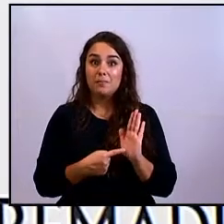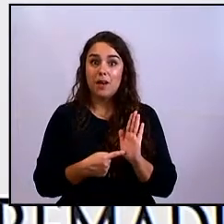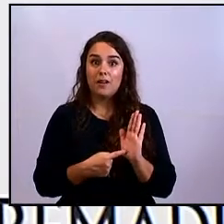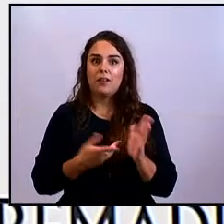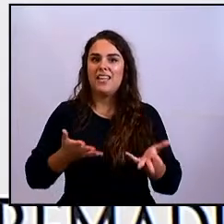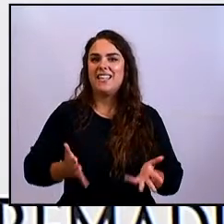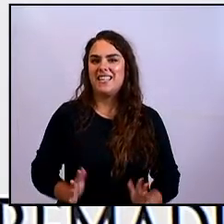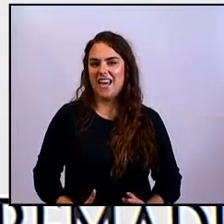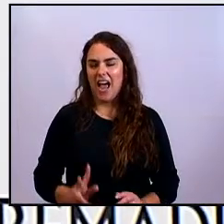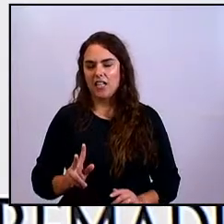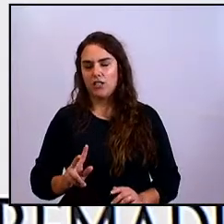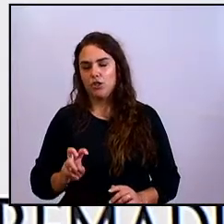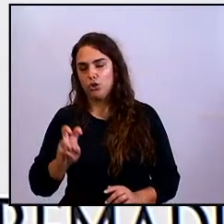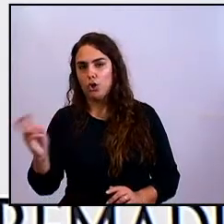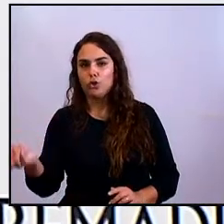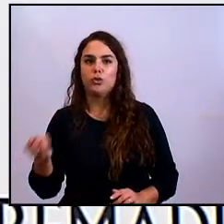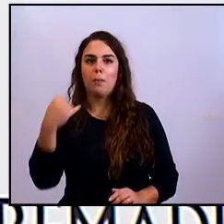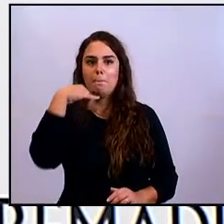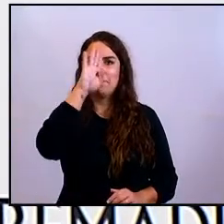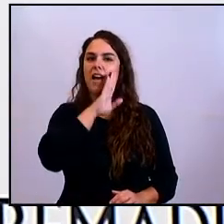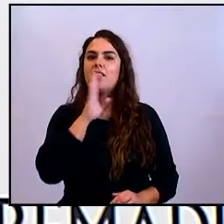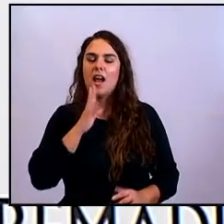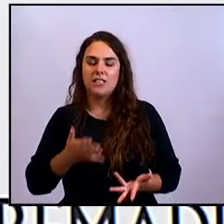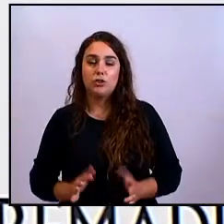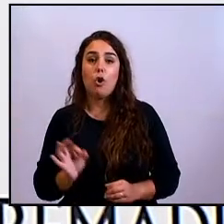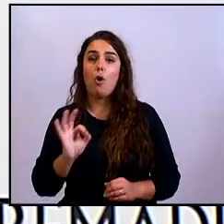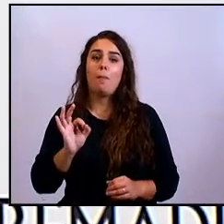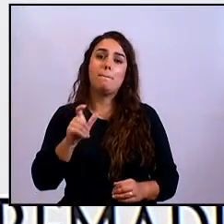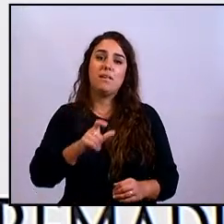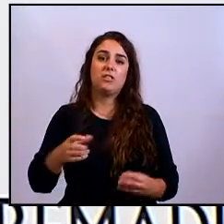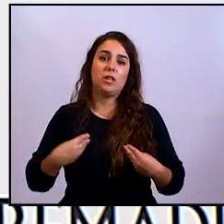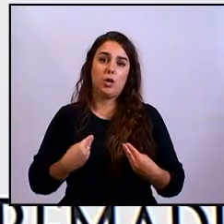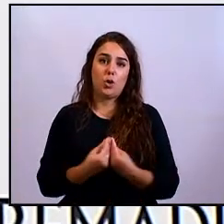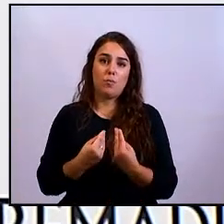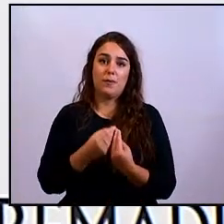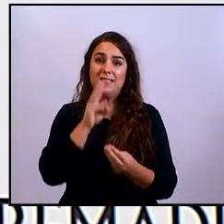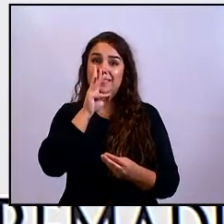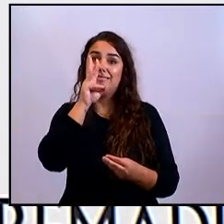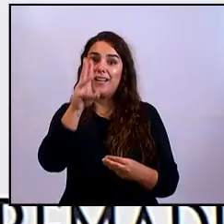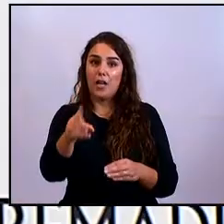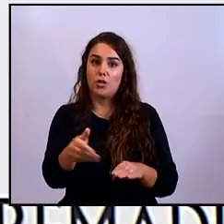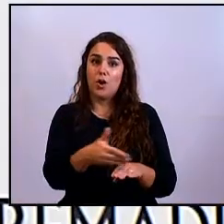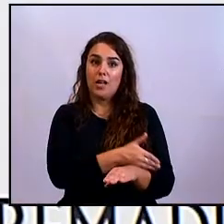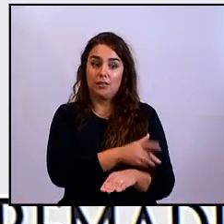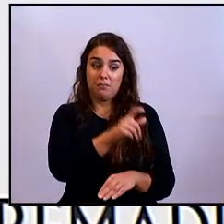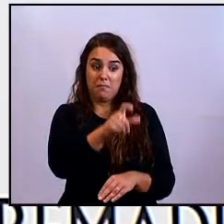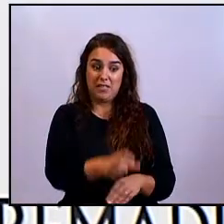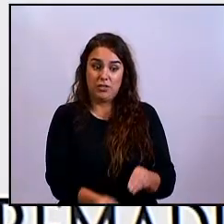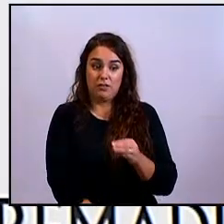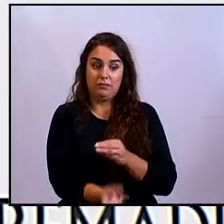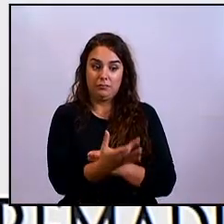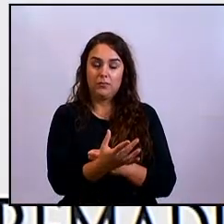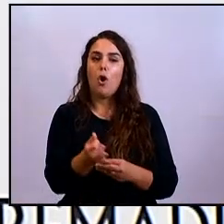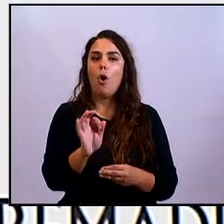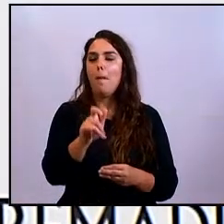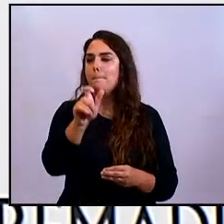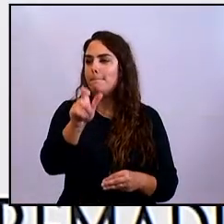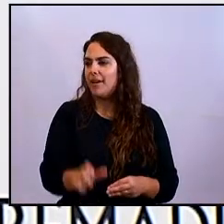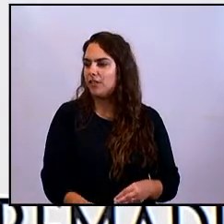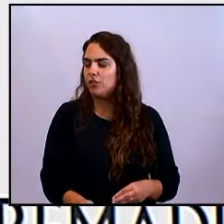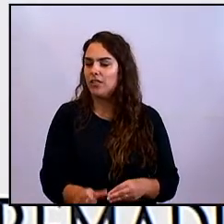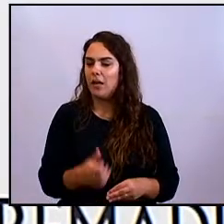hijastros, padrastros y personas que hayan convivido durante los 3 últimos años de su vida con el causante, personas que, a pesar